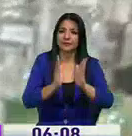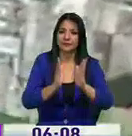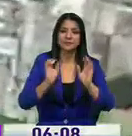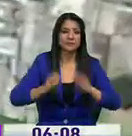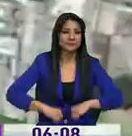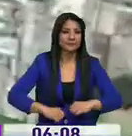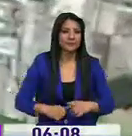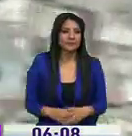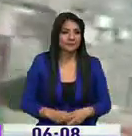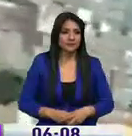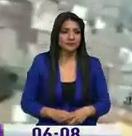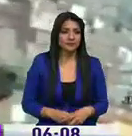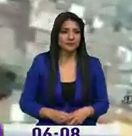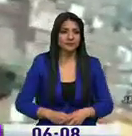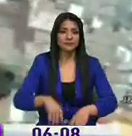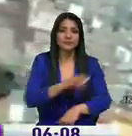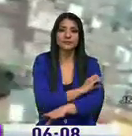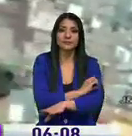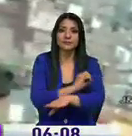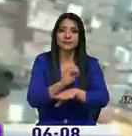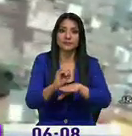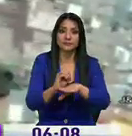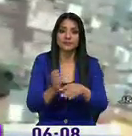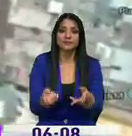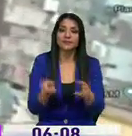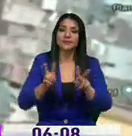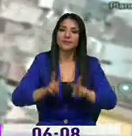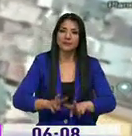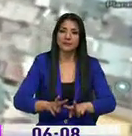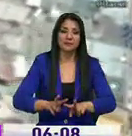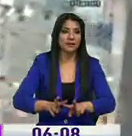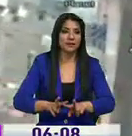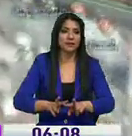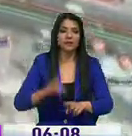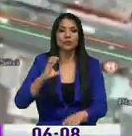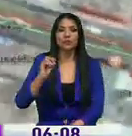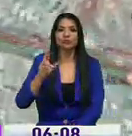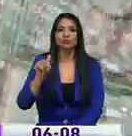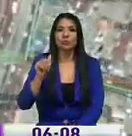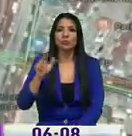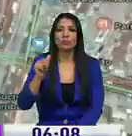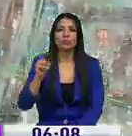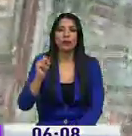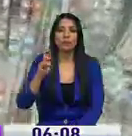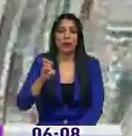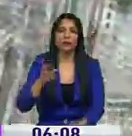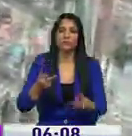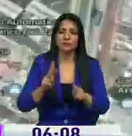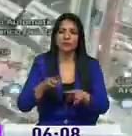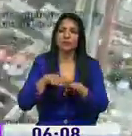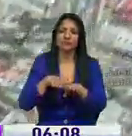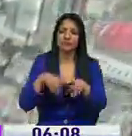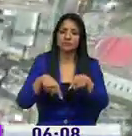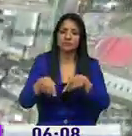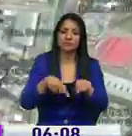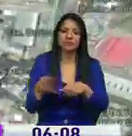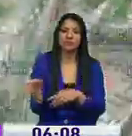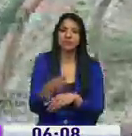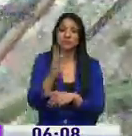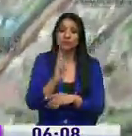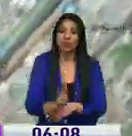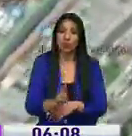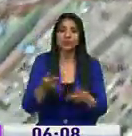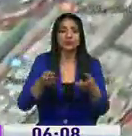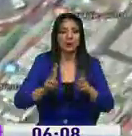circundan a la occidental también bien pues está en la curva con algún tráfico intenso en el sur la ciudad se